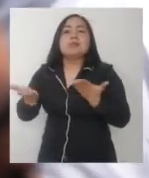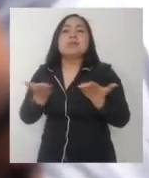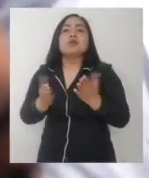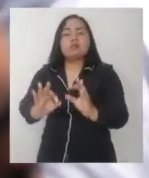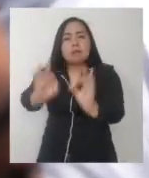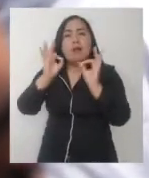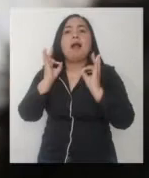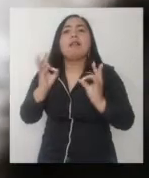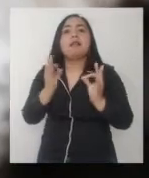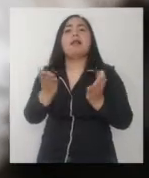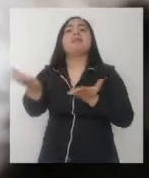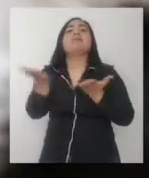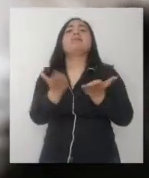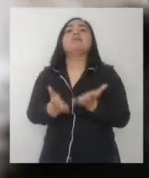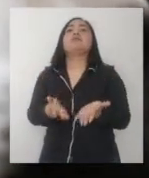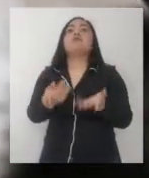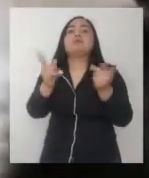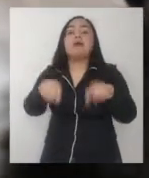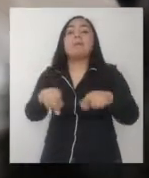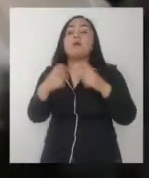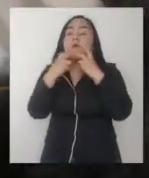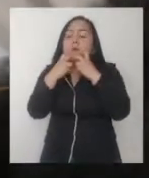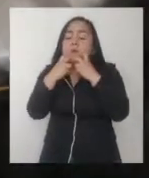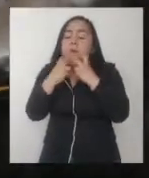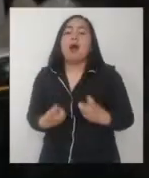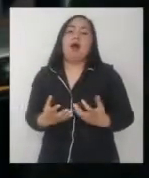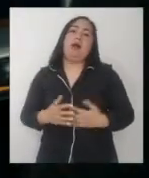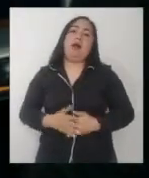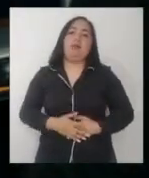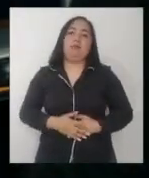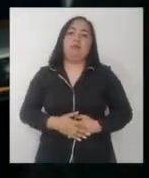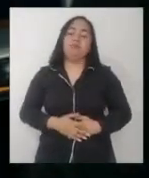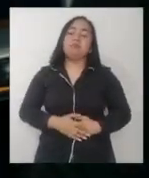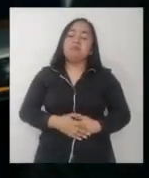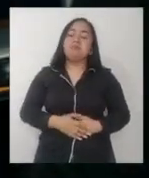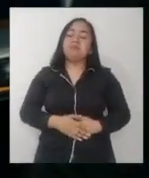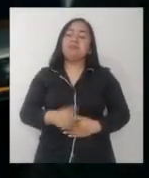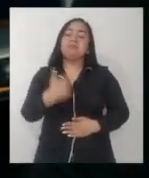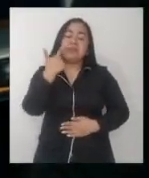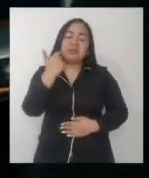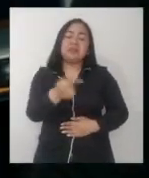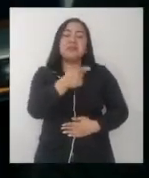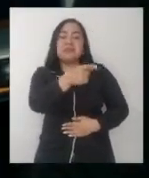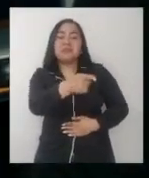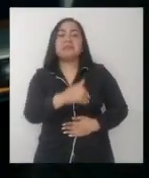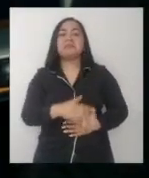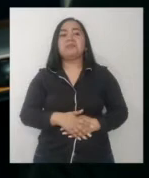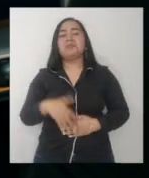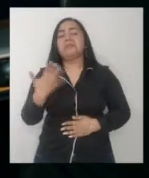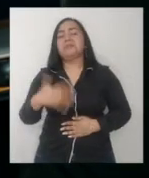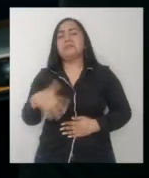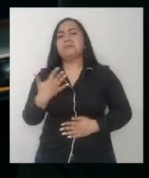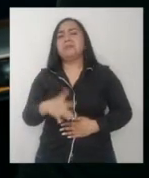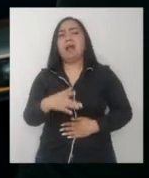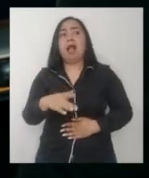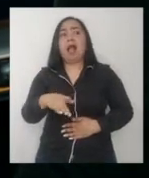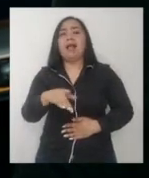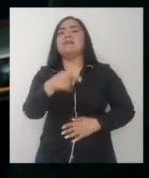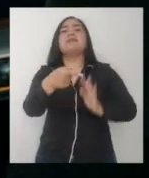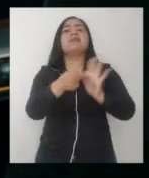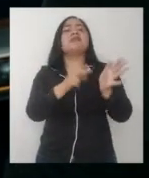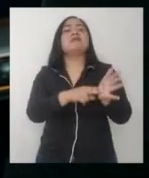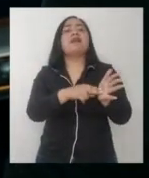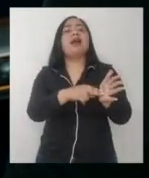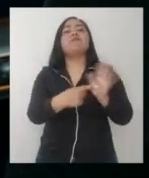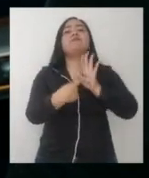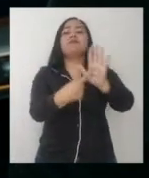con calidad y sobre todo desde la humanización. Qué bueno que ellos encarnen esa misión